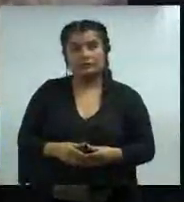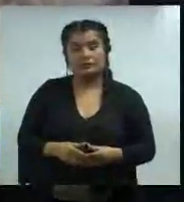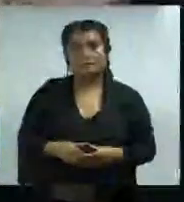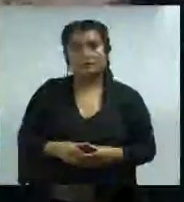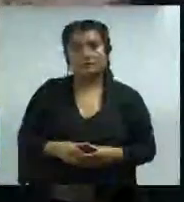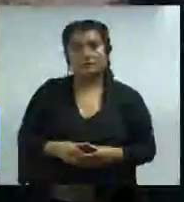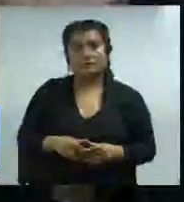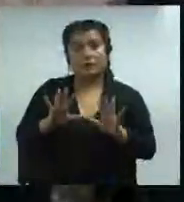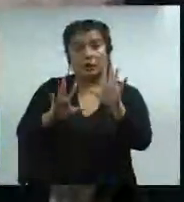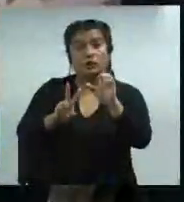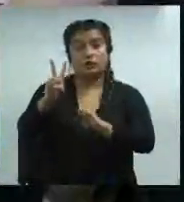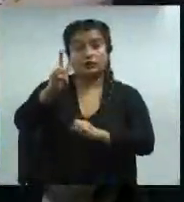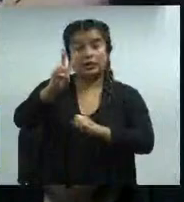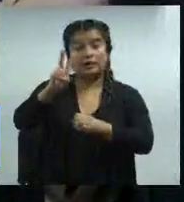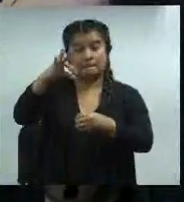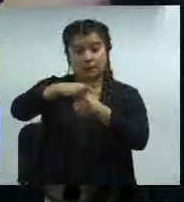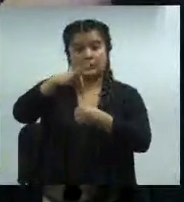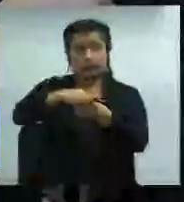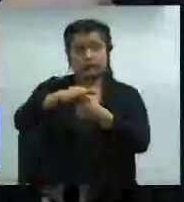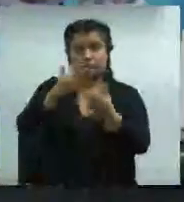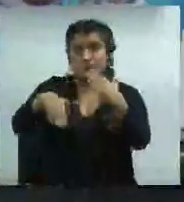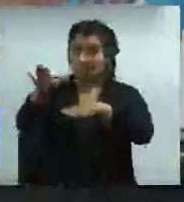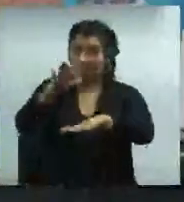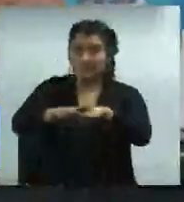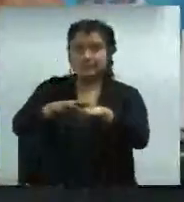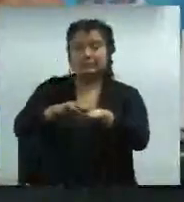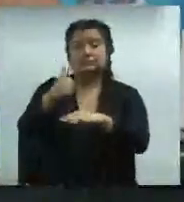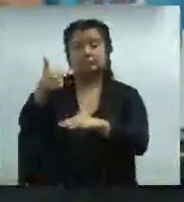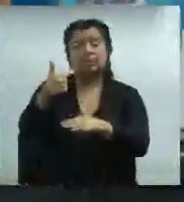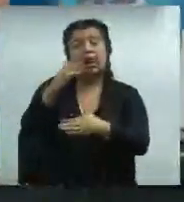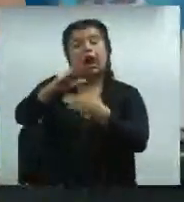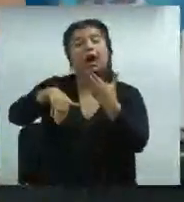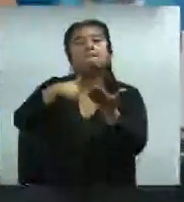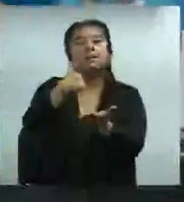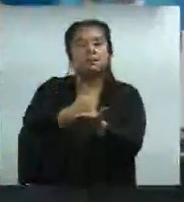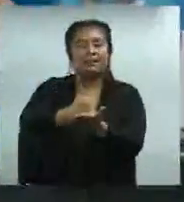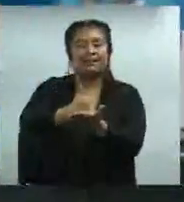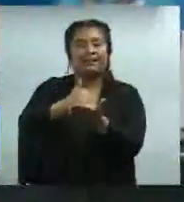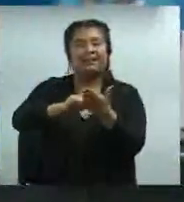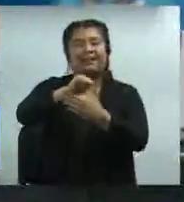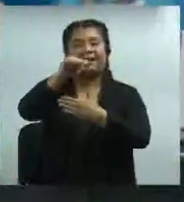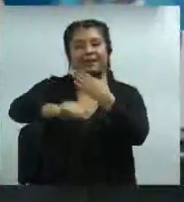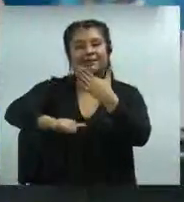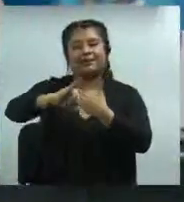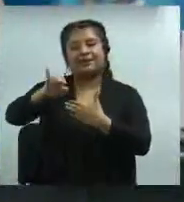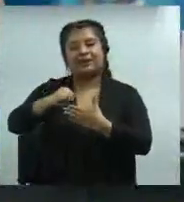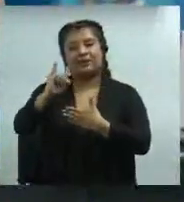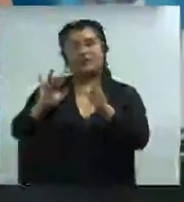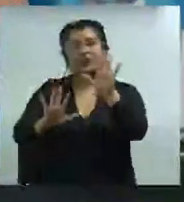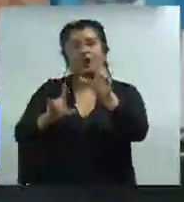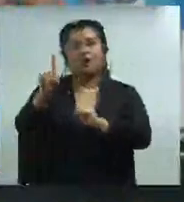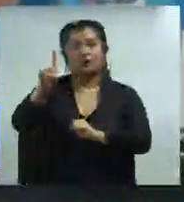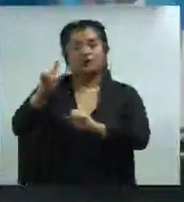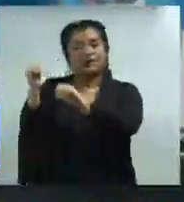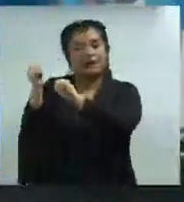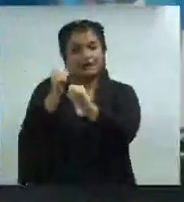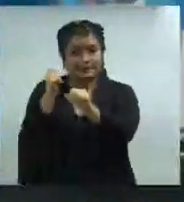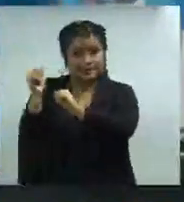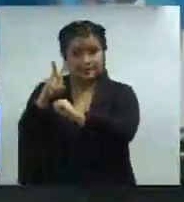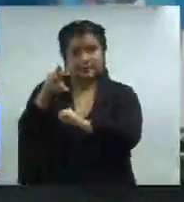Se cuentan 12 votos, habiendo mayoría, queda aprobado el orden del día para el jueves 11 de abril